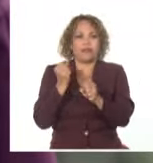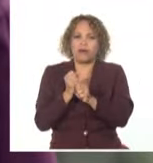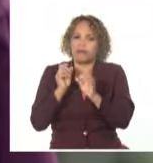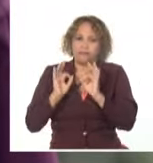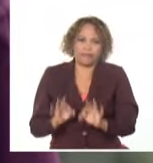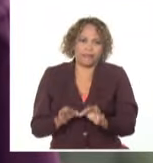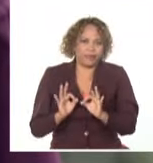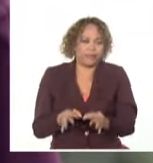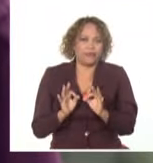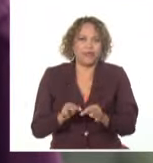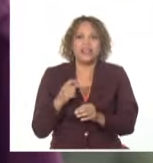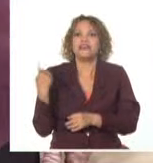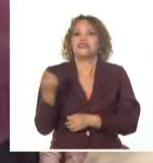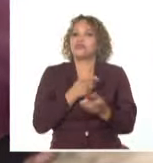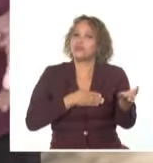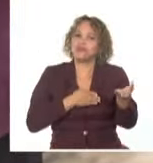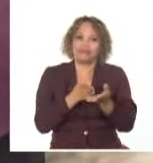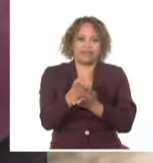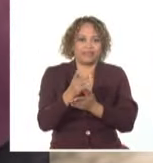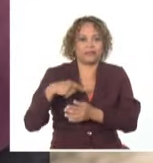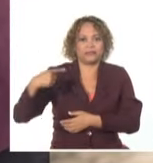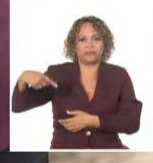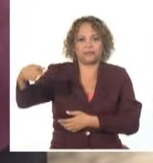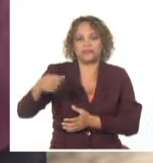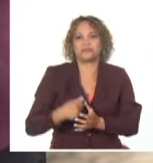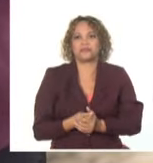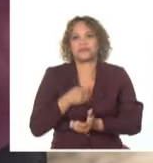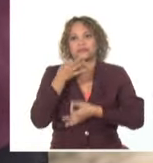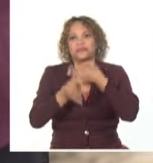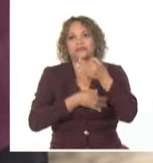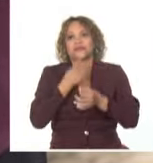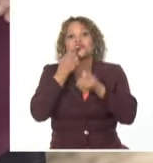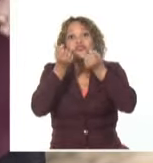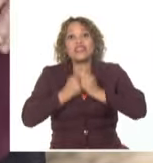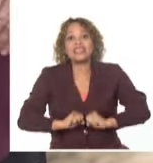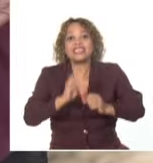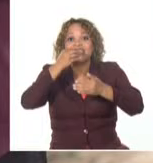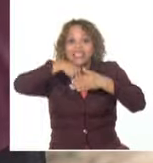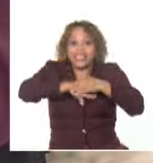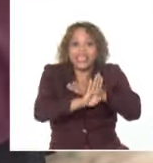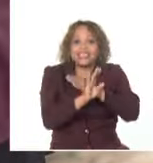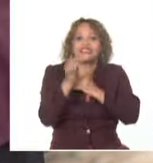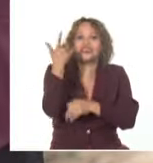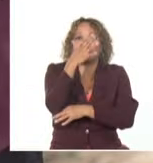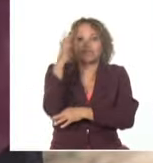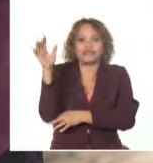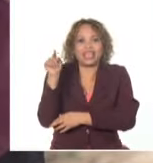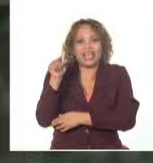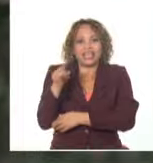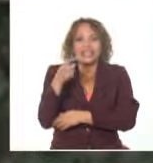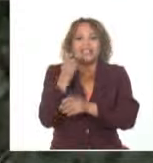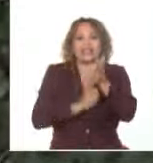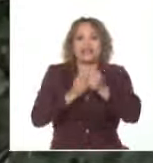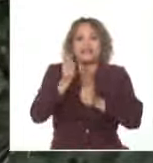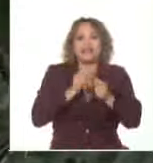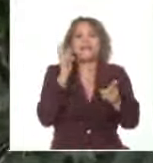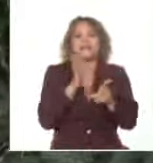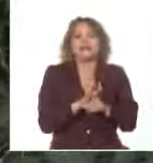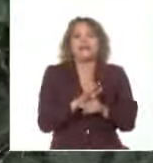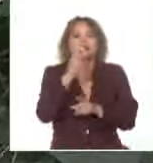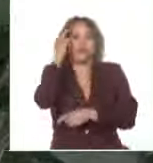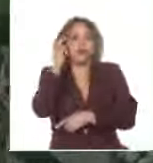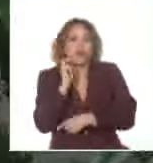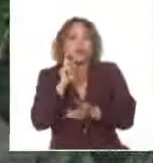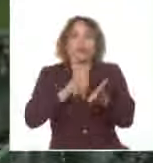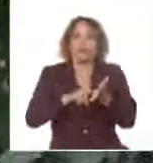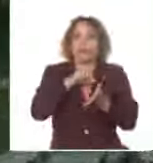somos el seguimiento de ellos. Yo nací bajo de los cafetales, empecé a trabajar café con mis abuelos y mis padres. A mis hijos se lo